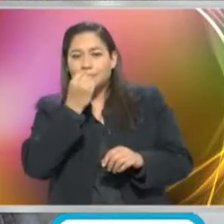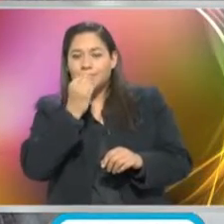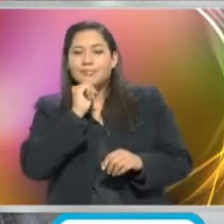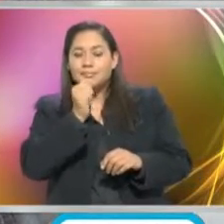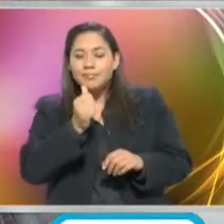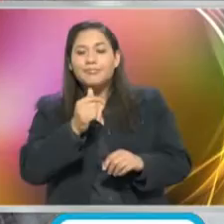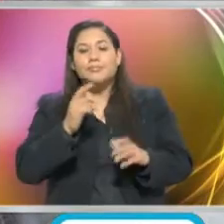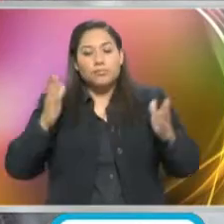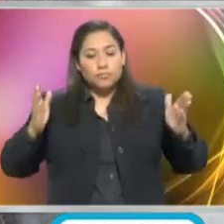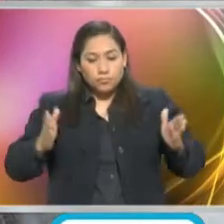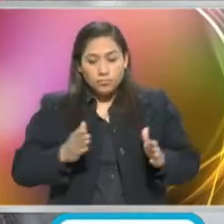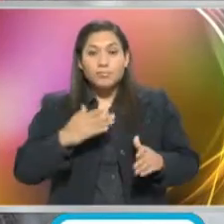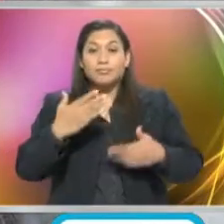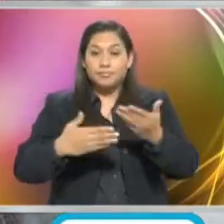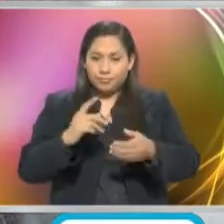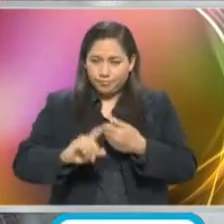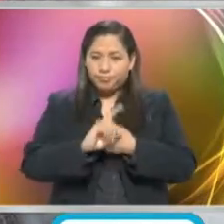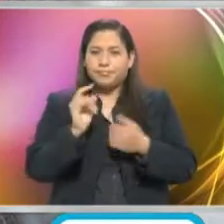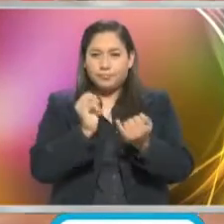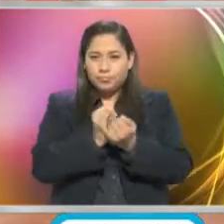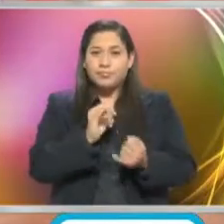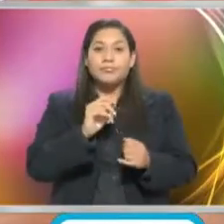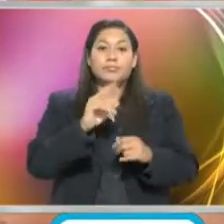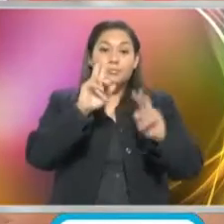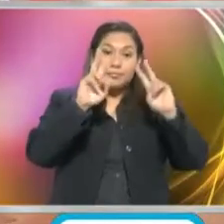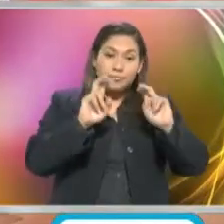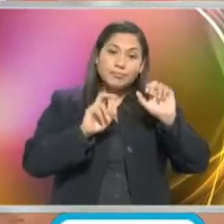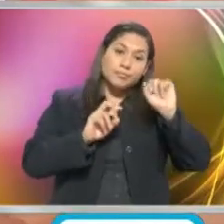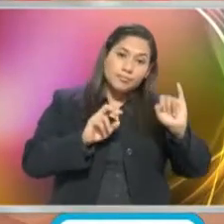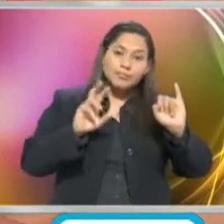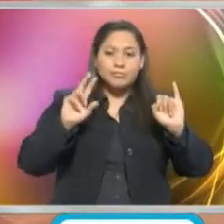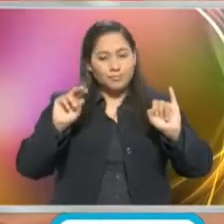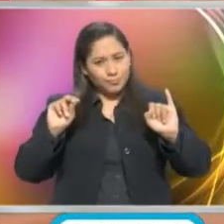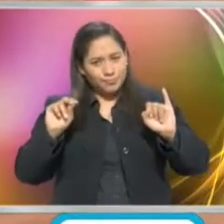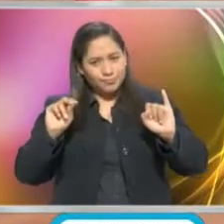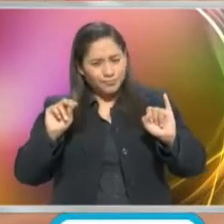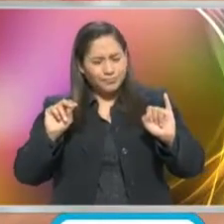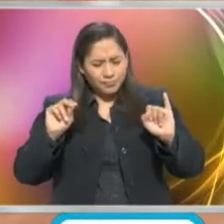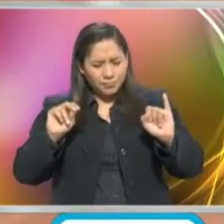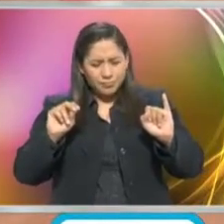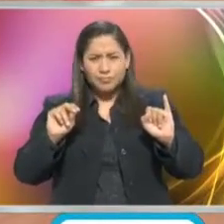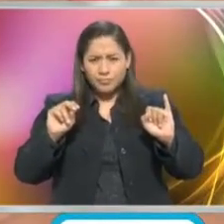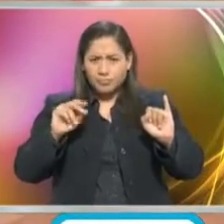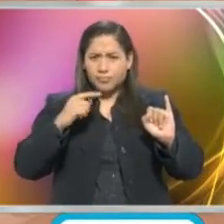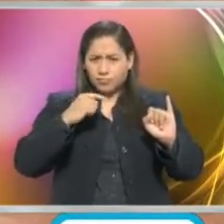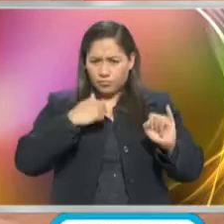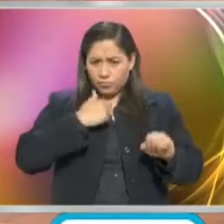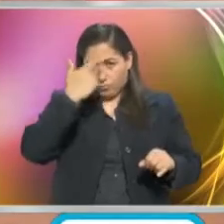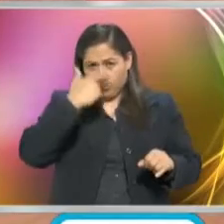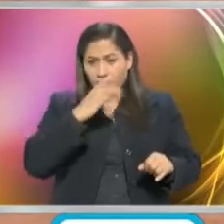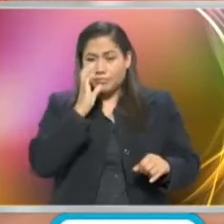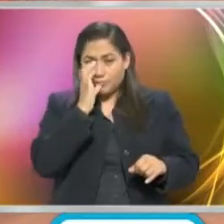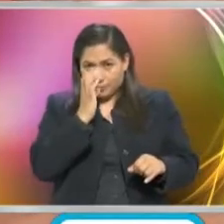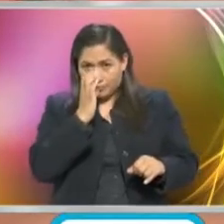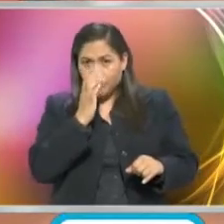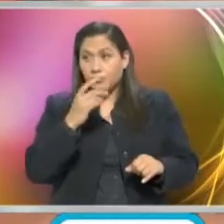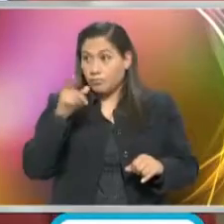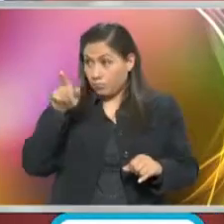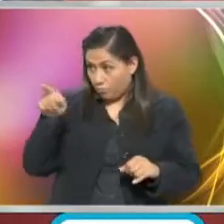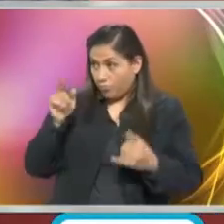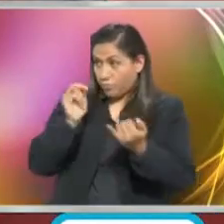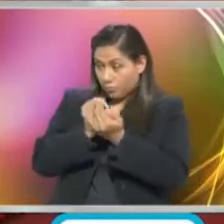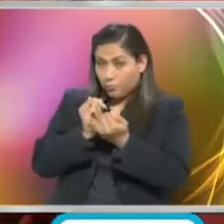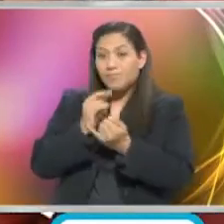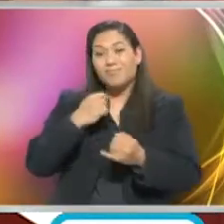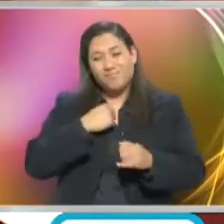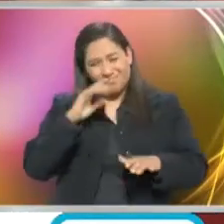tiene sus consecuencias también. Por eso este tema, ¿no? De sí o no. Claro. ¿Sí o no? Entonces, pues yo ceno. Yo no podría dejar de cenar. ¿Tú cenas, Lina?